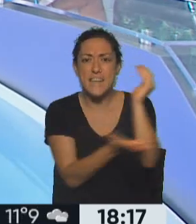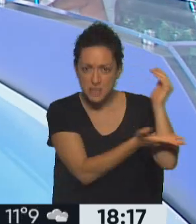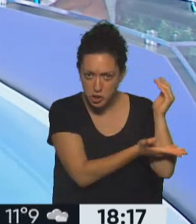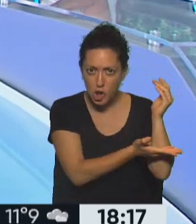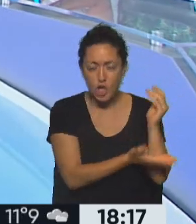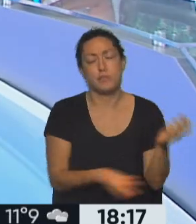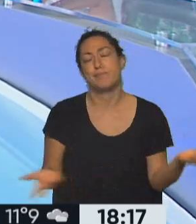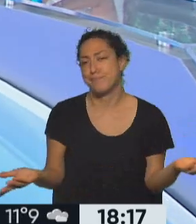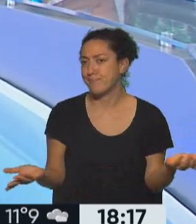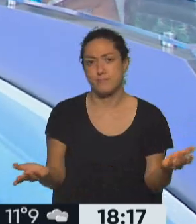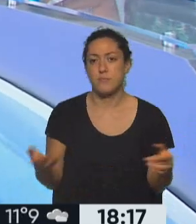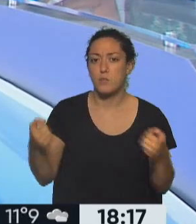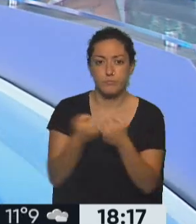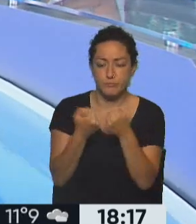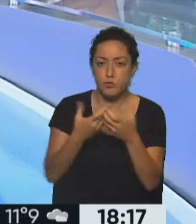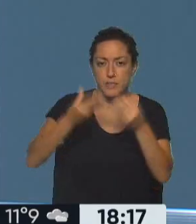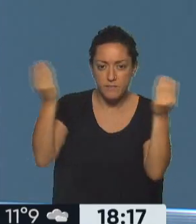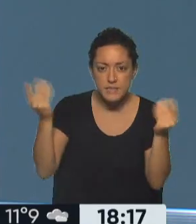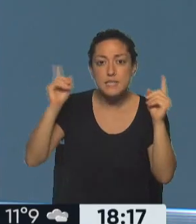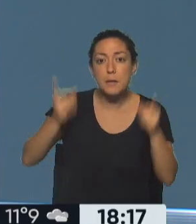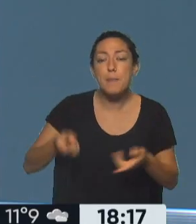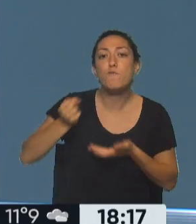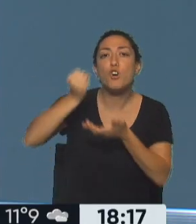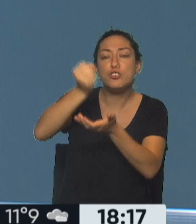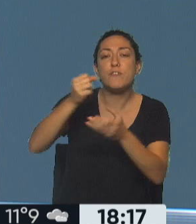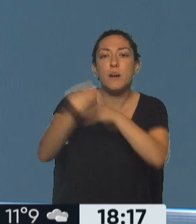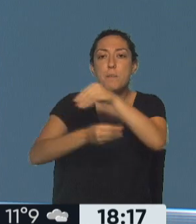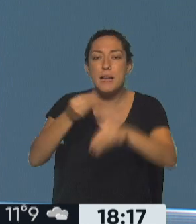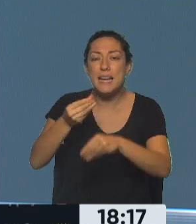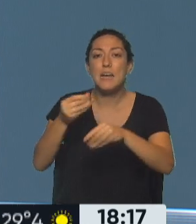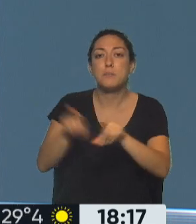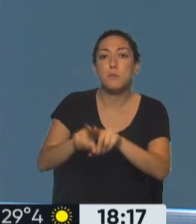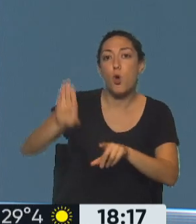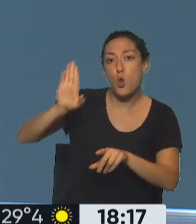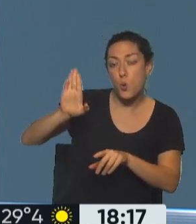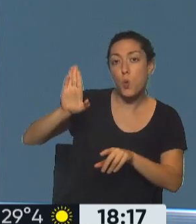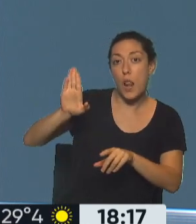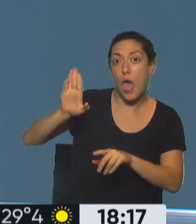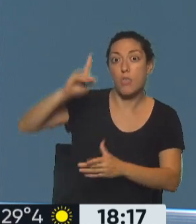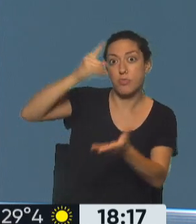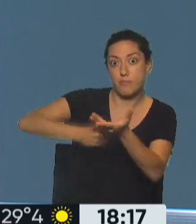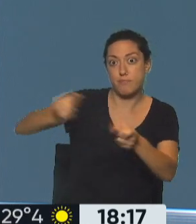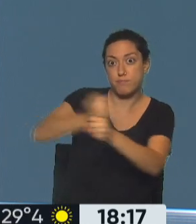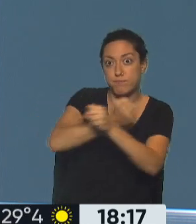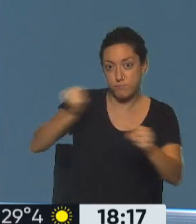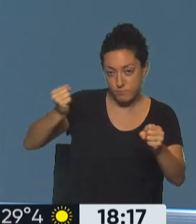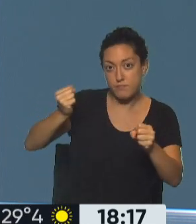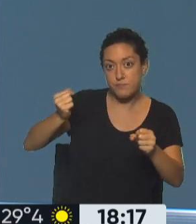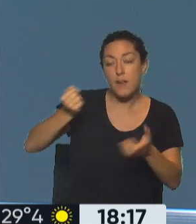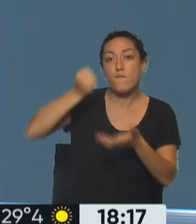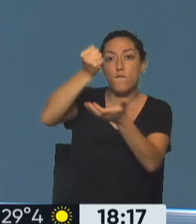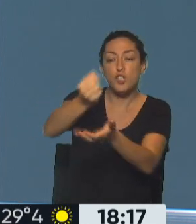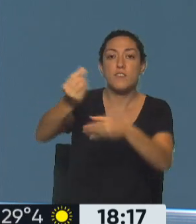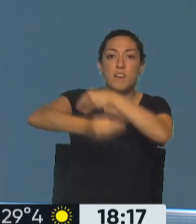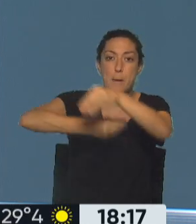internacional. Después la Bolsa Familia es la ayuda estatal que cuando gobernaba Lula, de hecho la establece Lula, se conoció como Bolsa